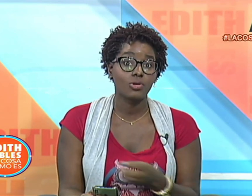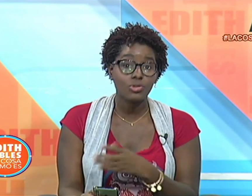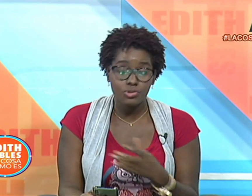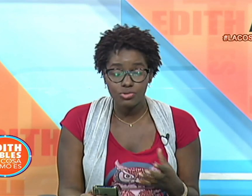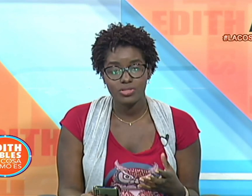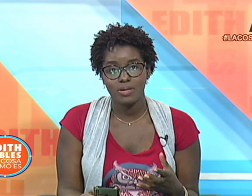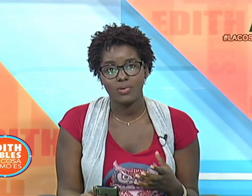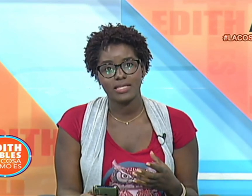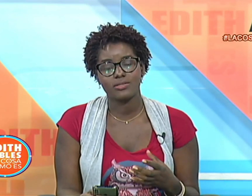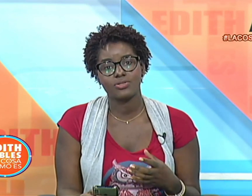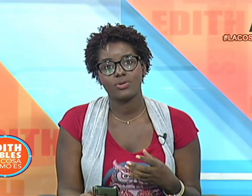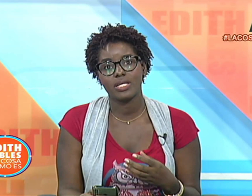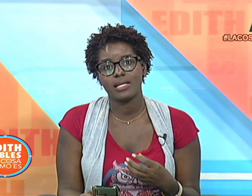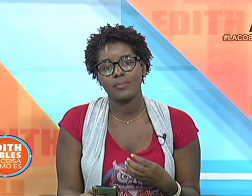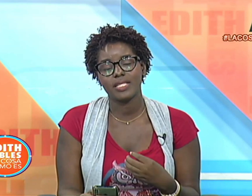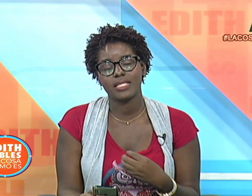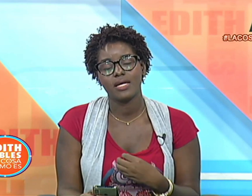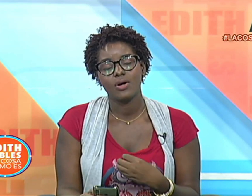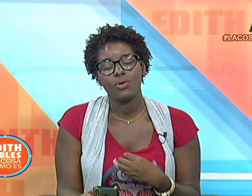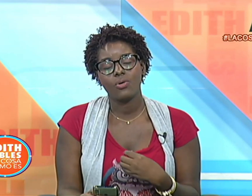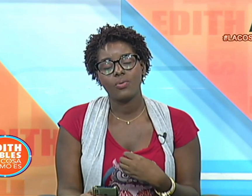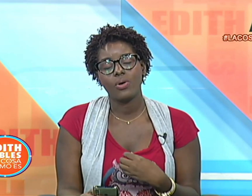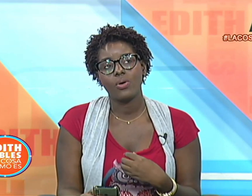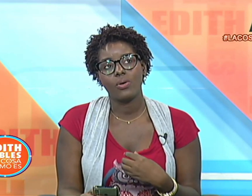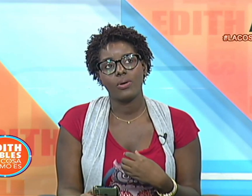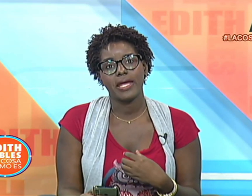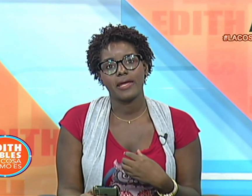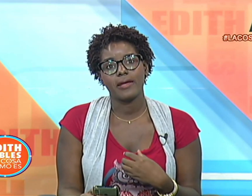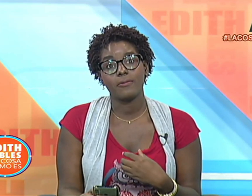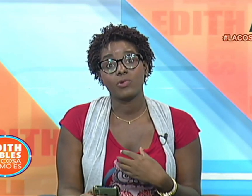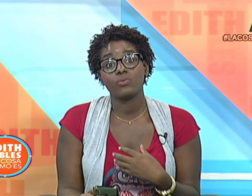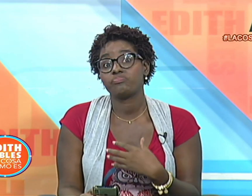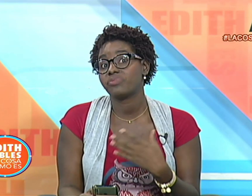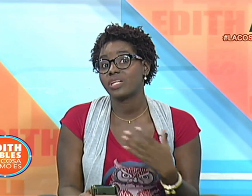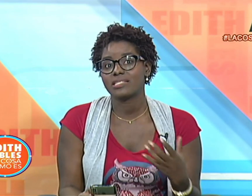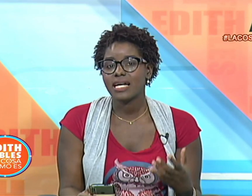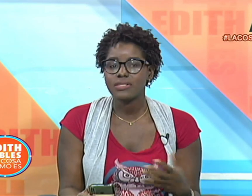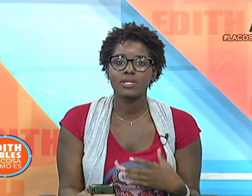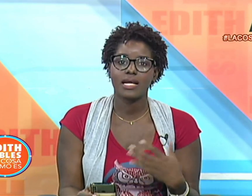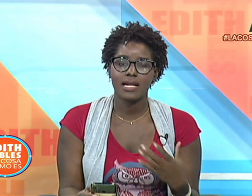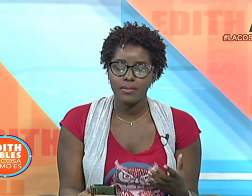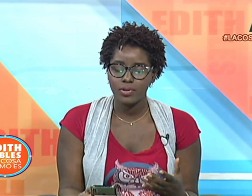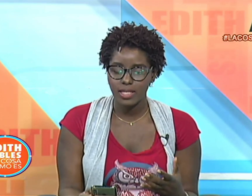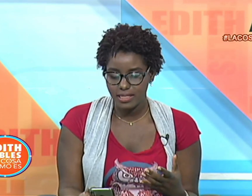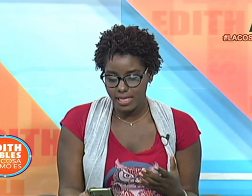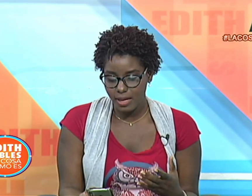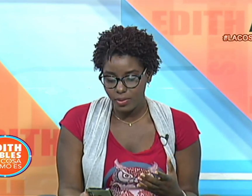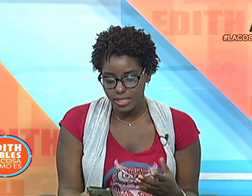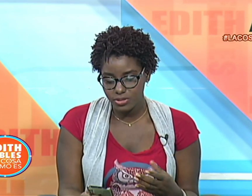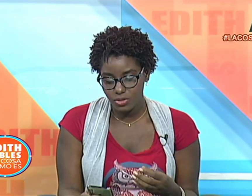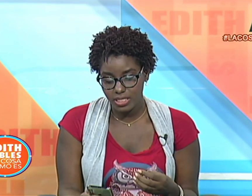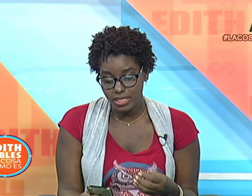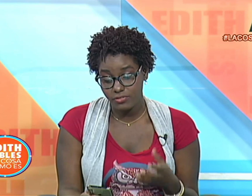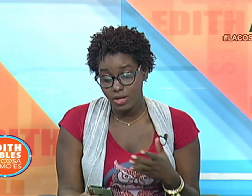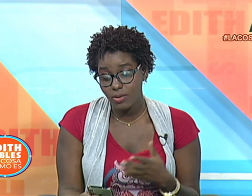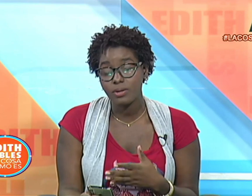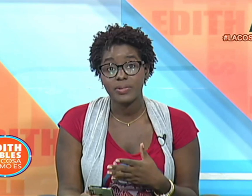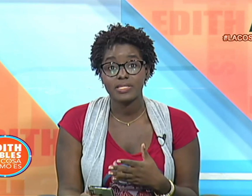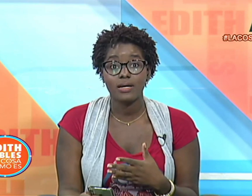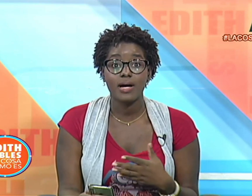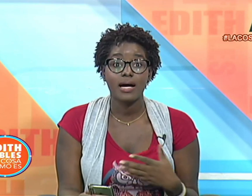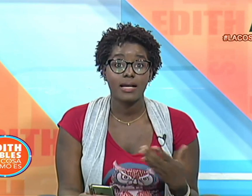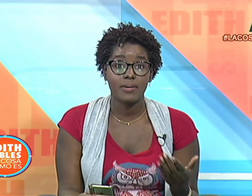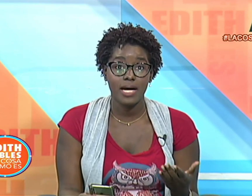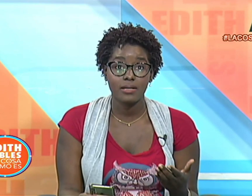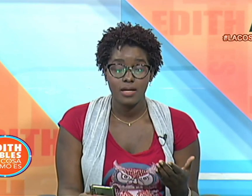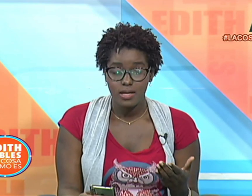que a todos nos llamó la atención y realmente hubo un rechazo y reclamo de la población fue cuando